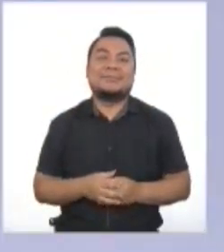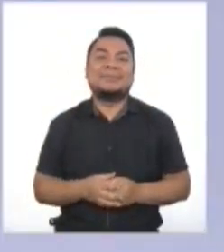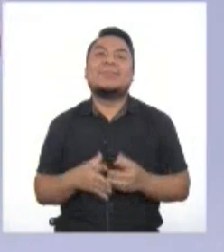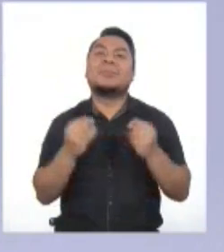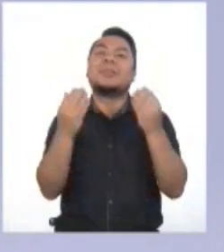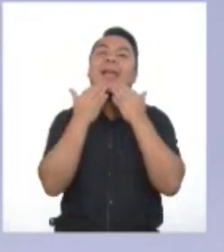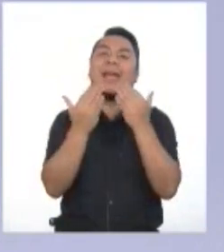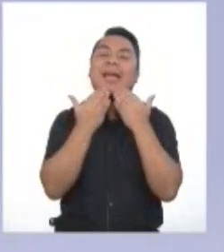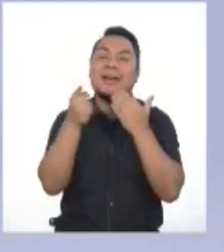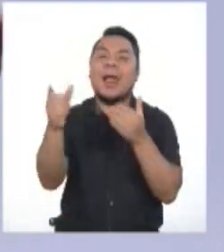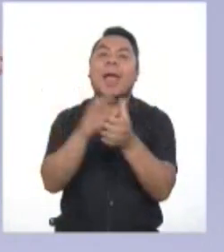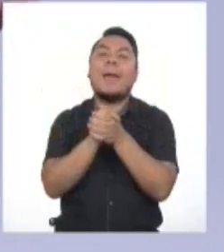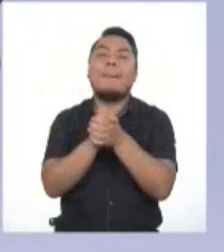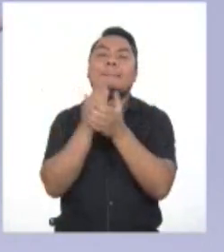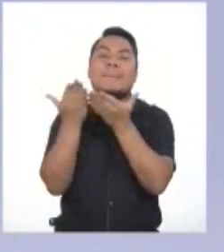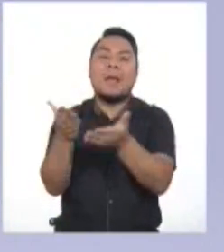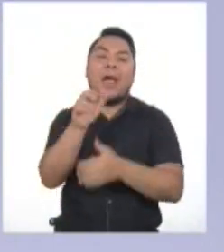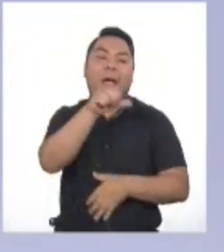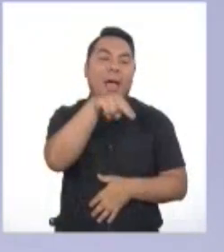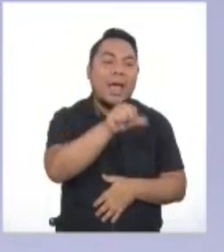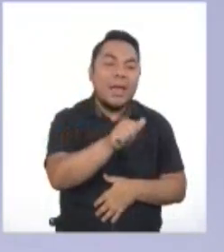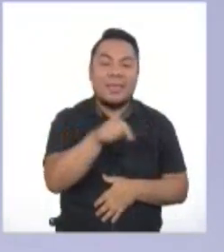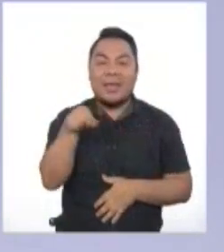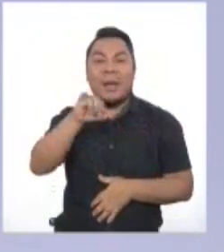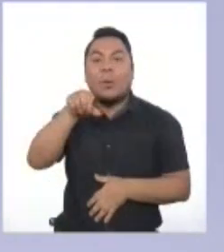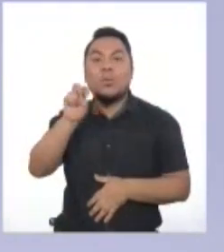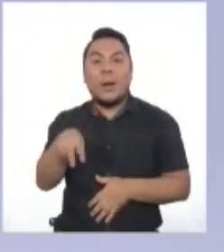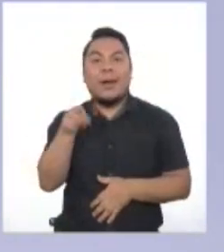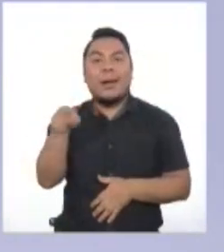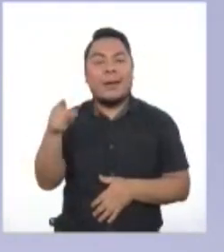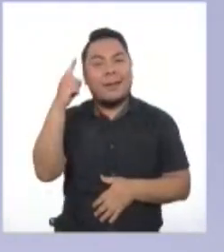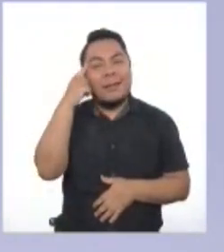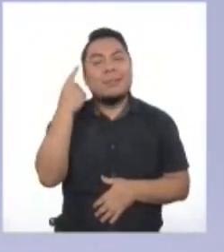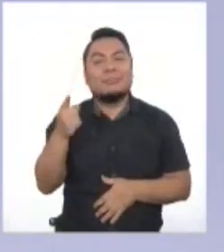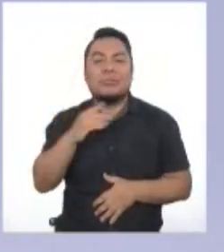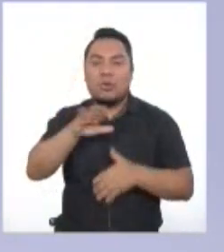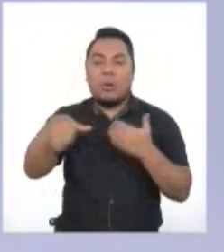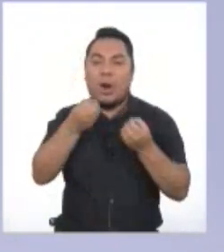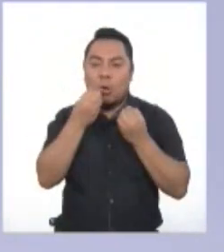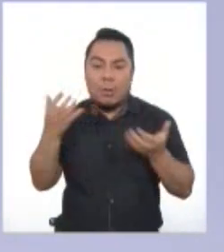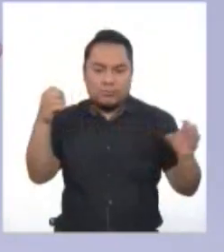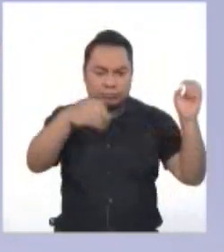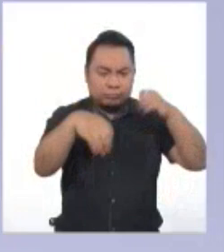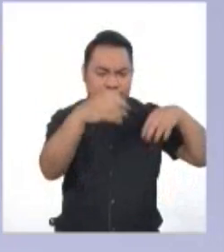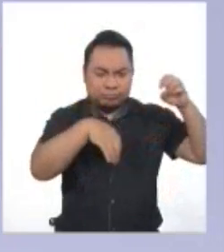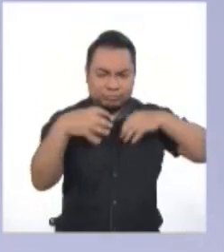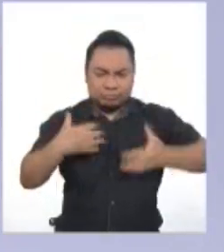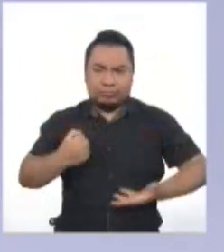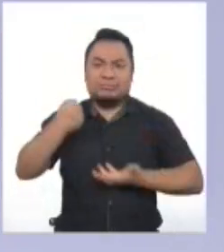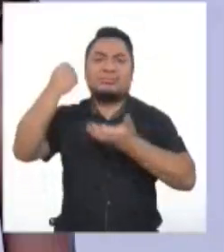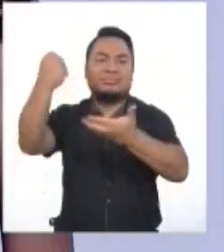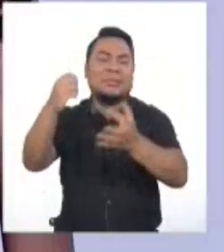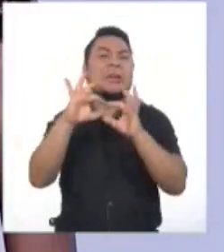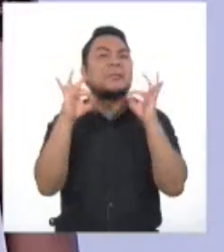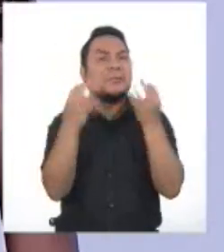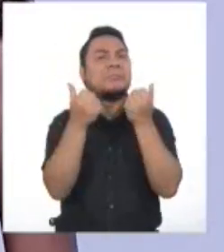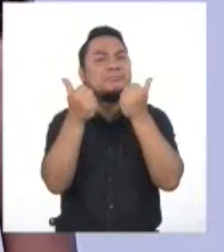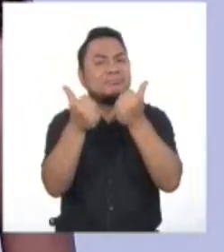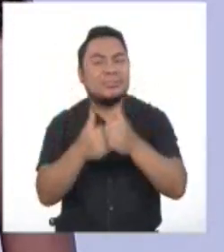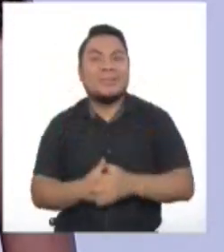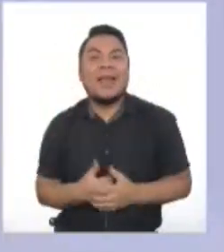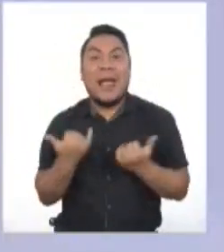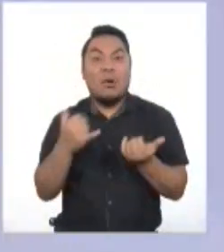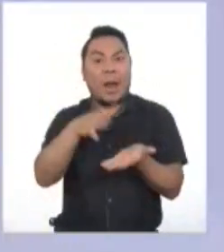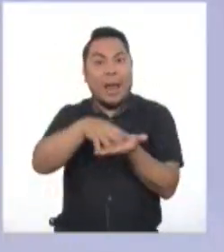Muchas gracias a nuestros amigos Ana, Juan y Marco. Han logrado llevar estas canastas con mucho éxito. Ahora repasemos